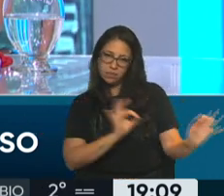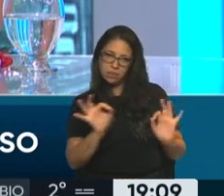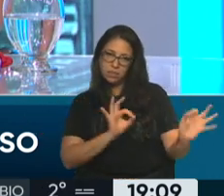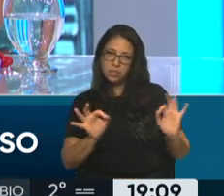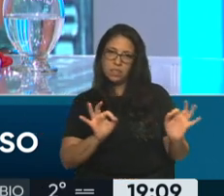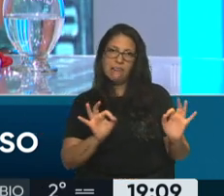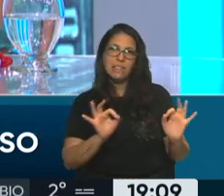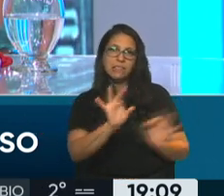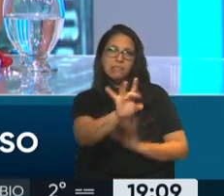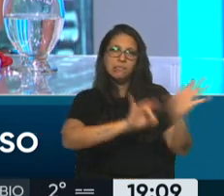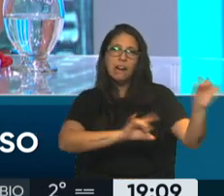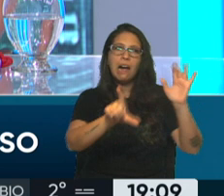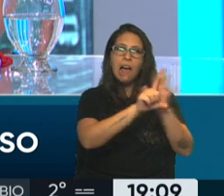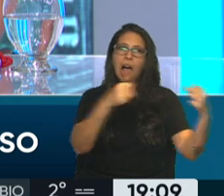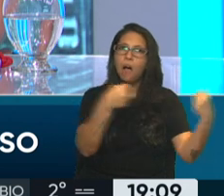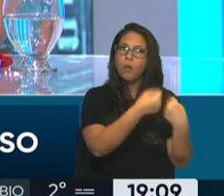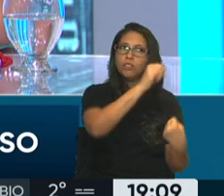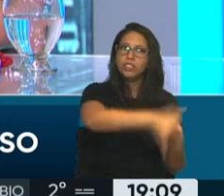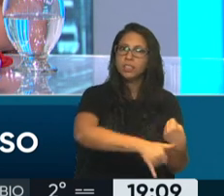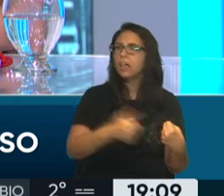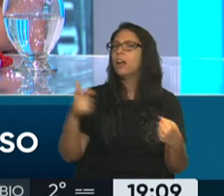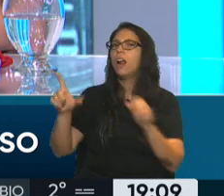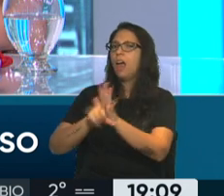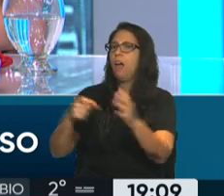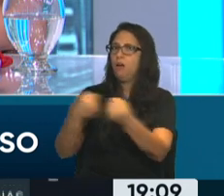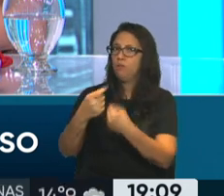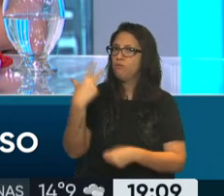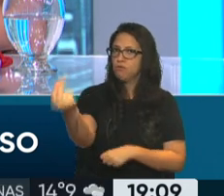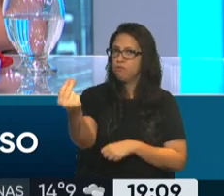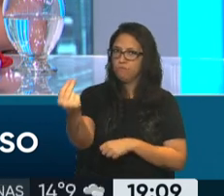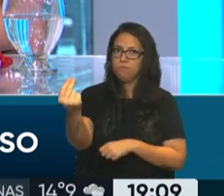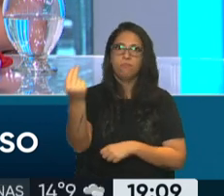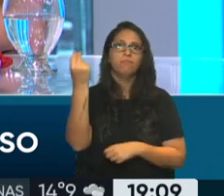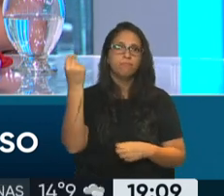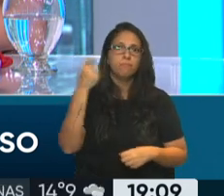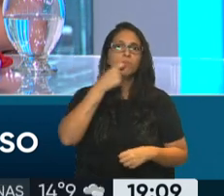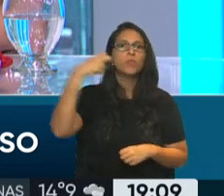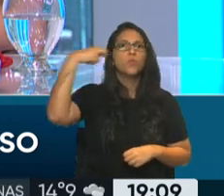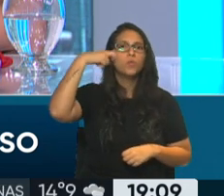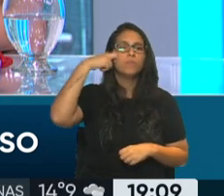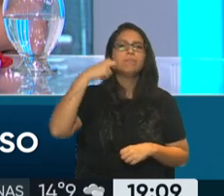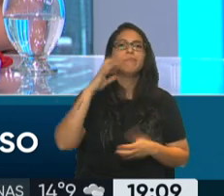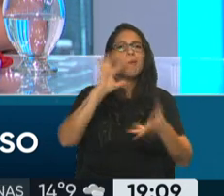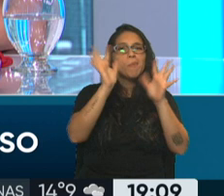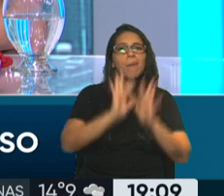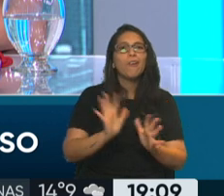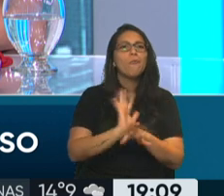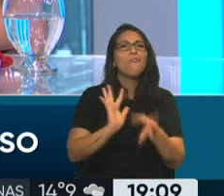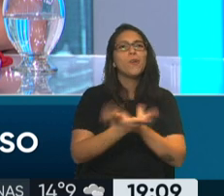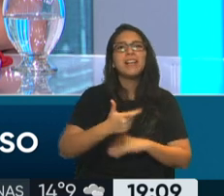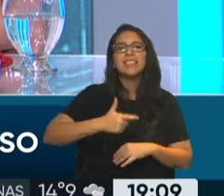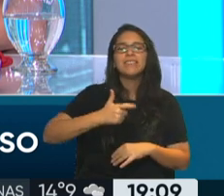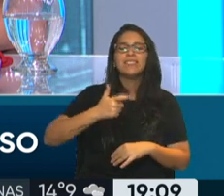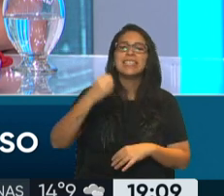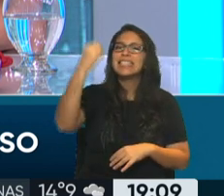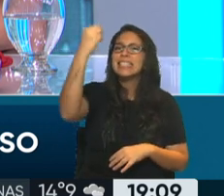sí pueden estar de acuerdo y con Cuáles No de hecho la usuc hizo una especie de semáforo poniendo Cuáles eran las